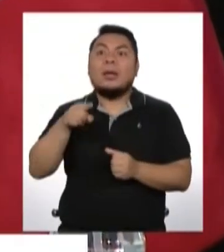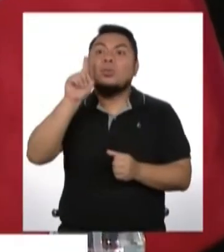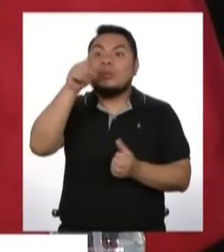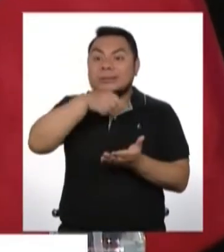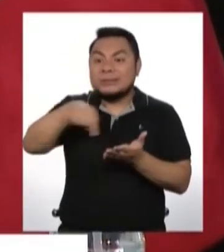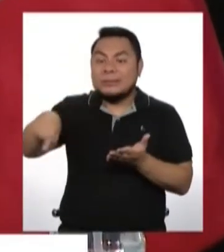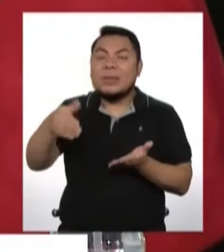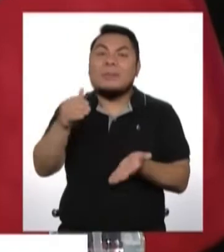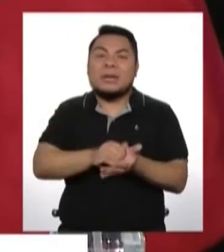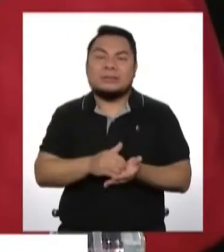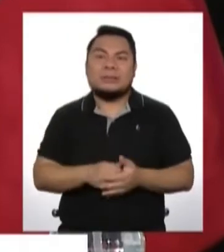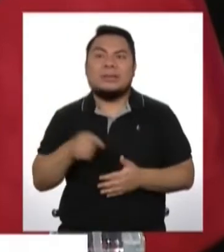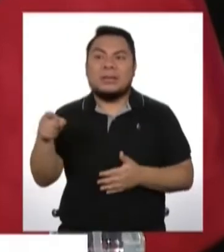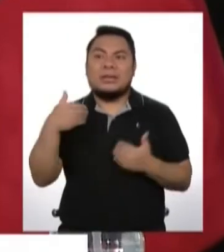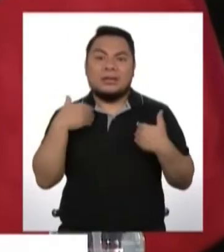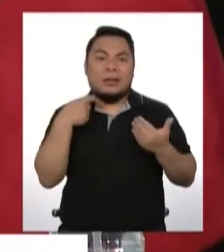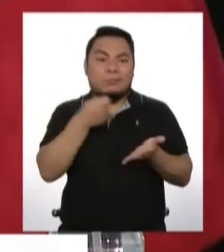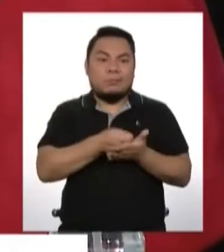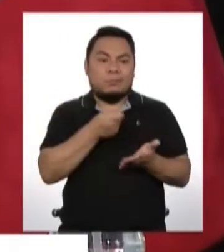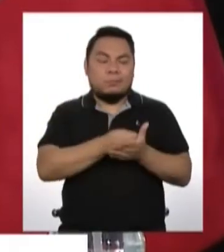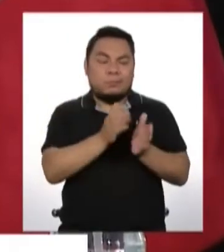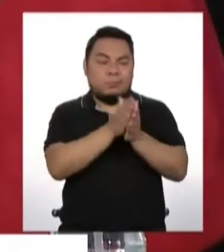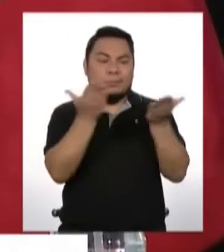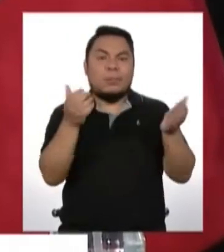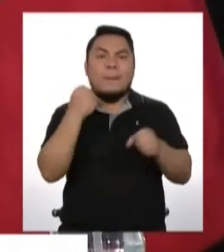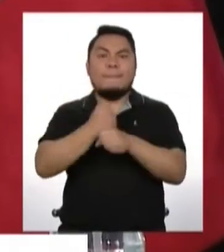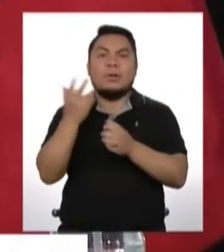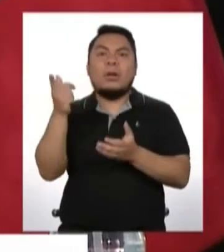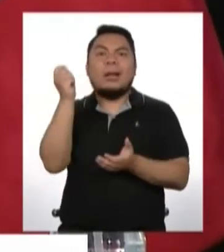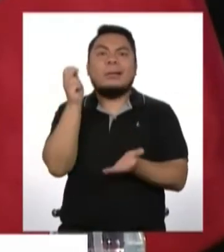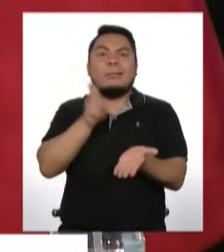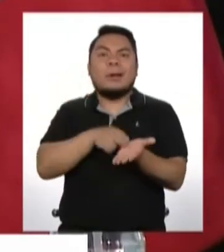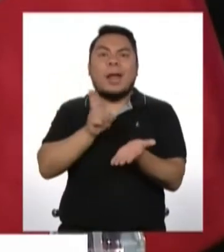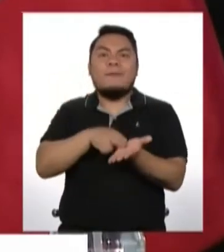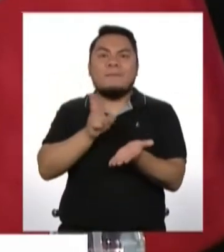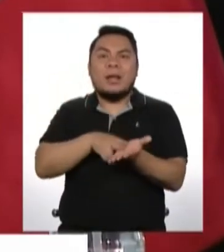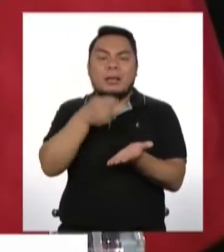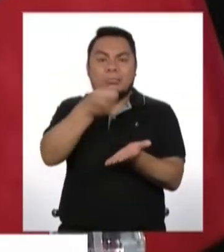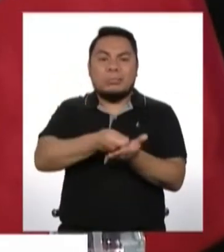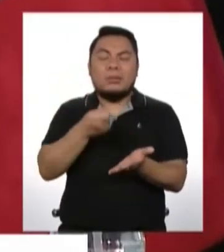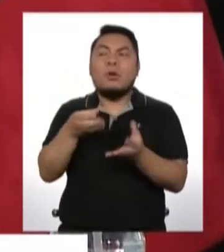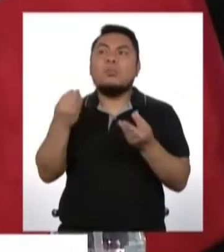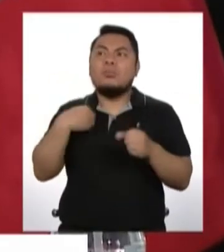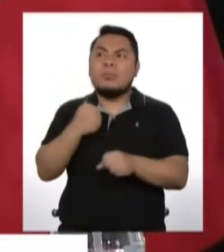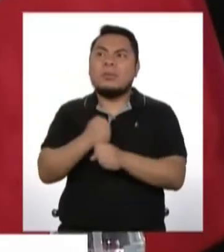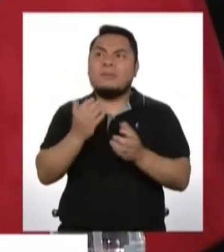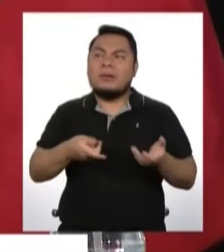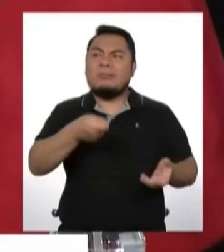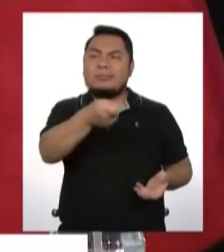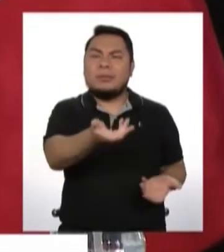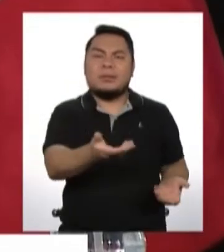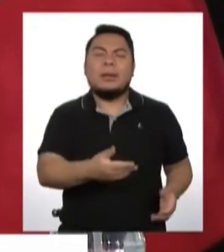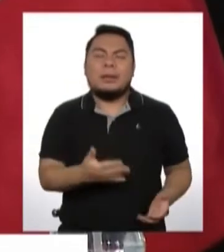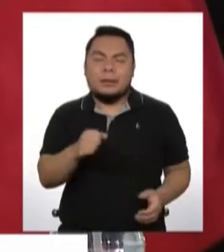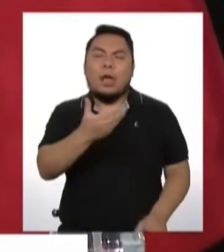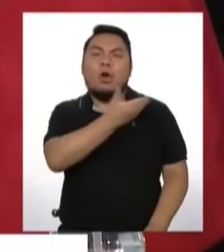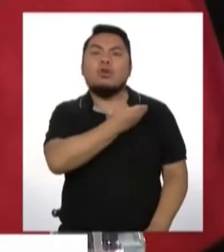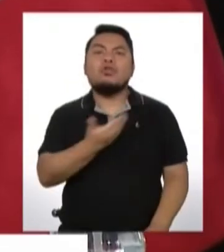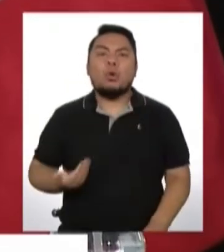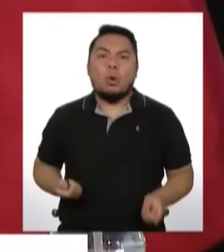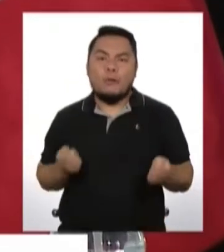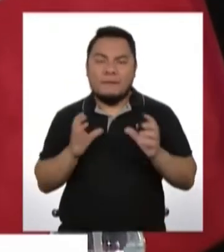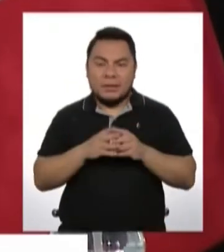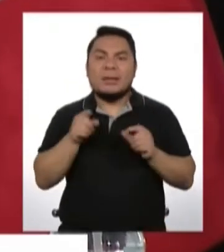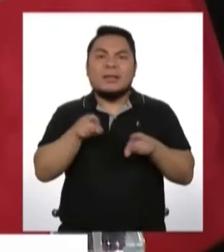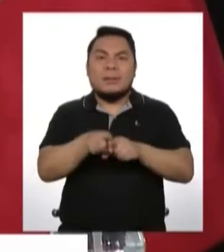más y tienen planilla. Y dicen, ¿cómo hago para atender la planilla? El gobierno está atendiendo a ellos y también